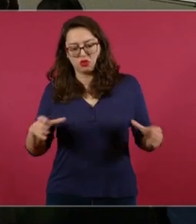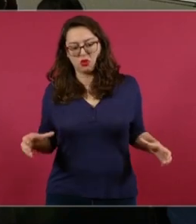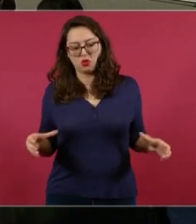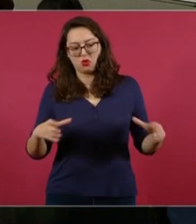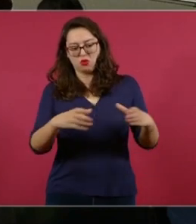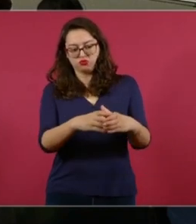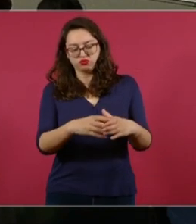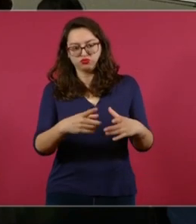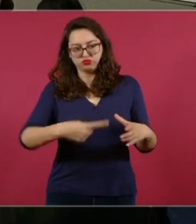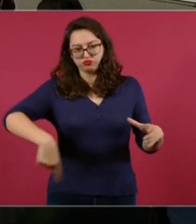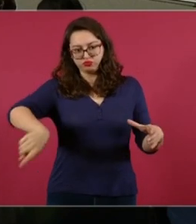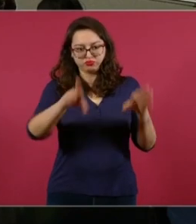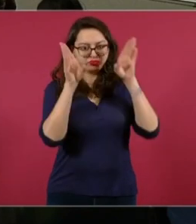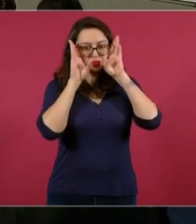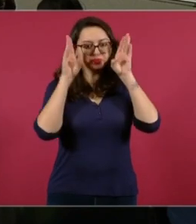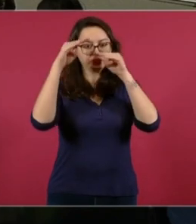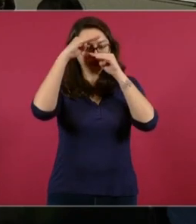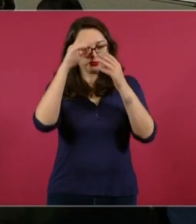del bloque conservador.